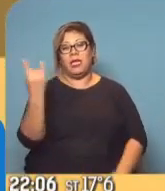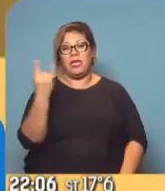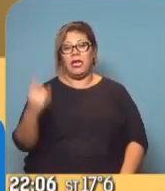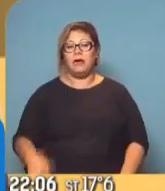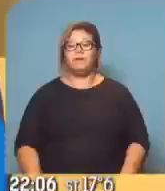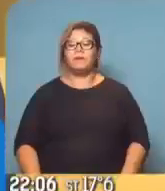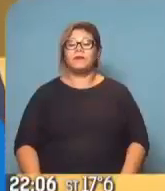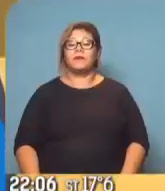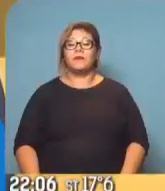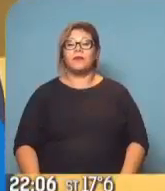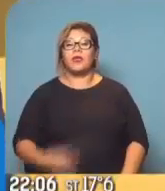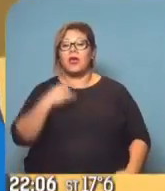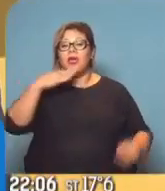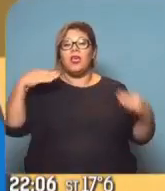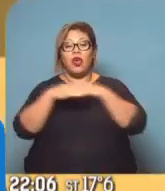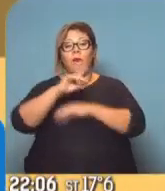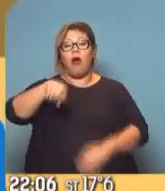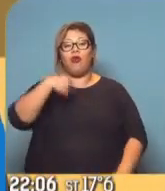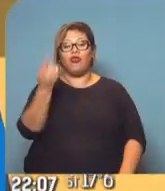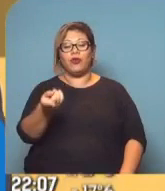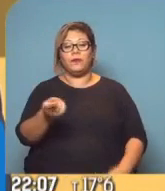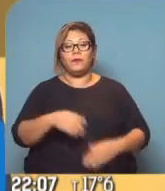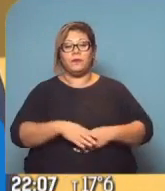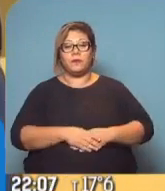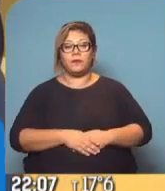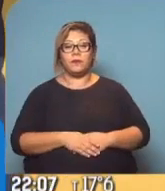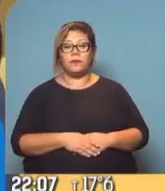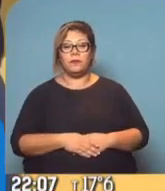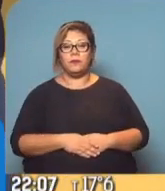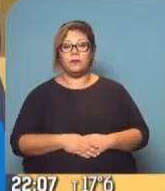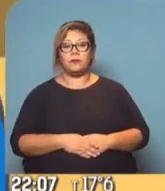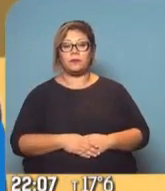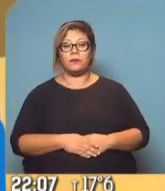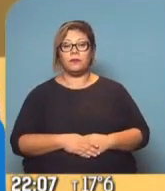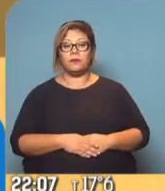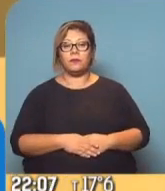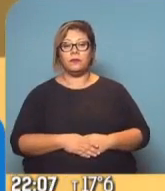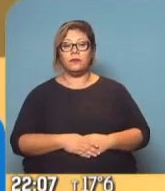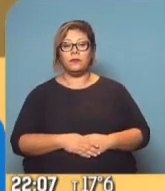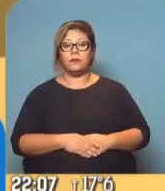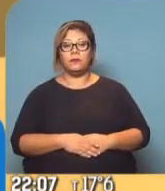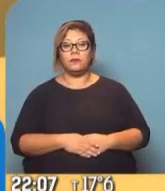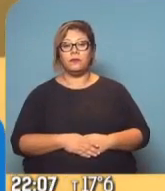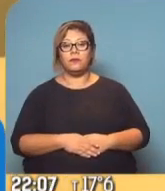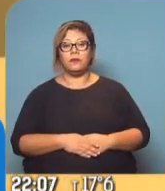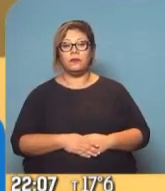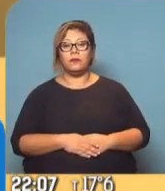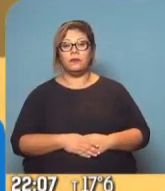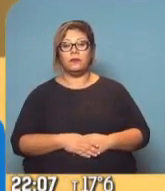thing. And I know there is something having to do with Julian Assange. I've been seeing what's happened